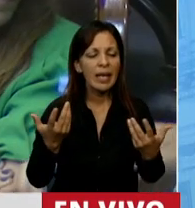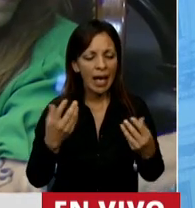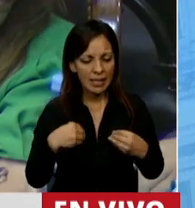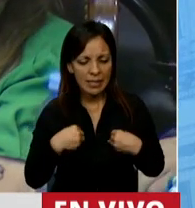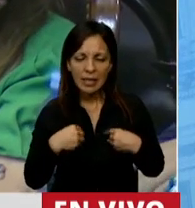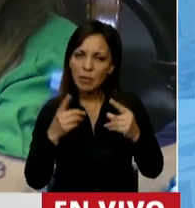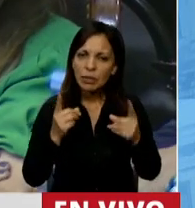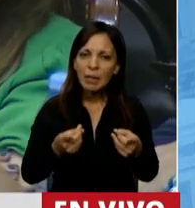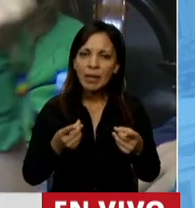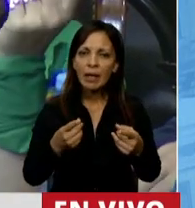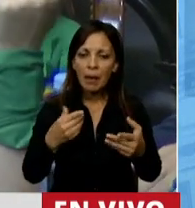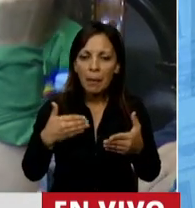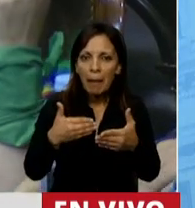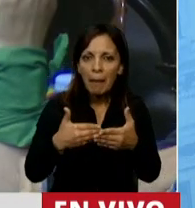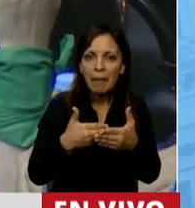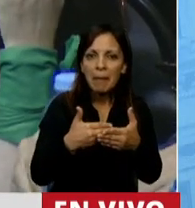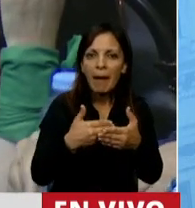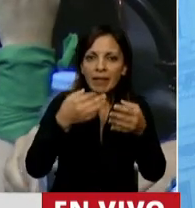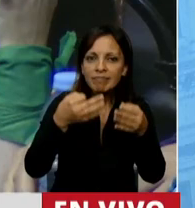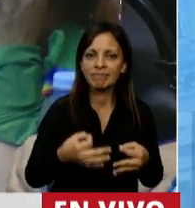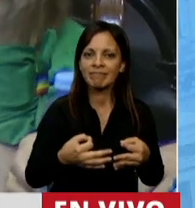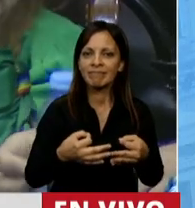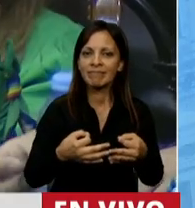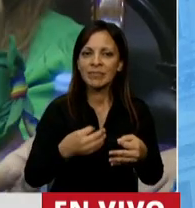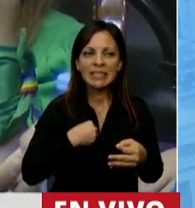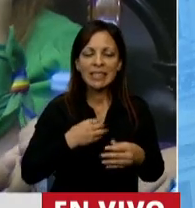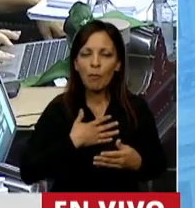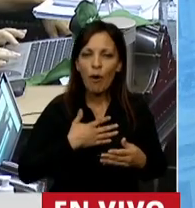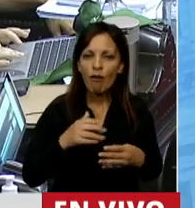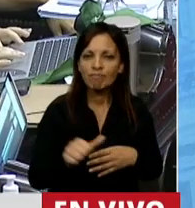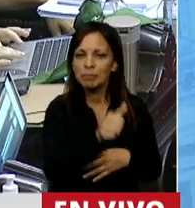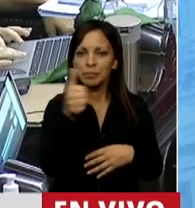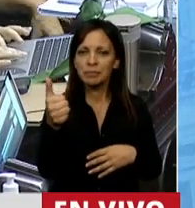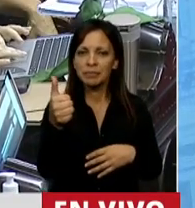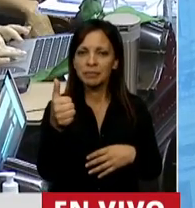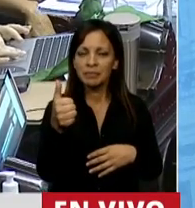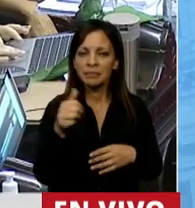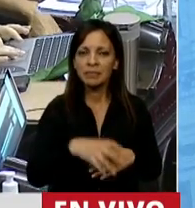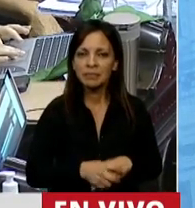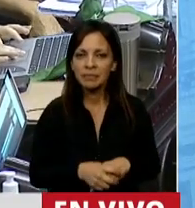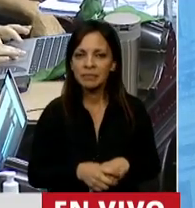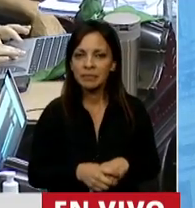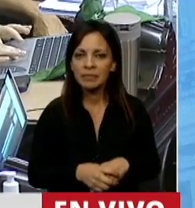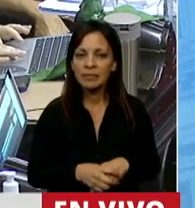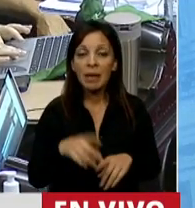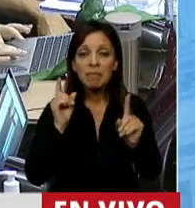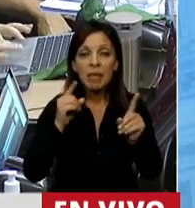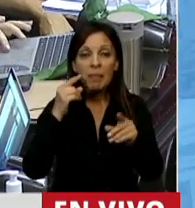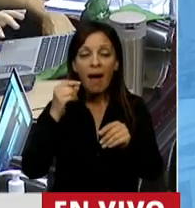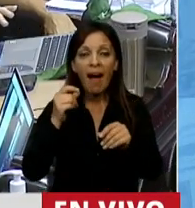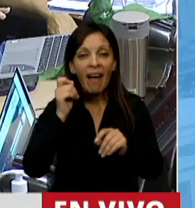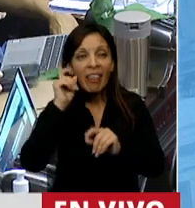cerca de ese día que esperábamos vivirlo como una victoria. Esa idea frustrada de